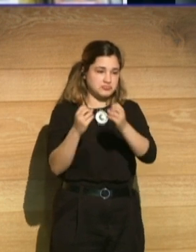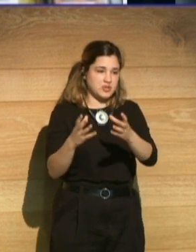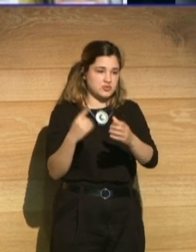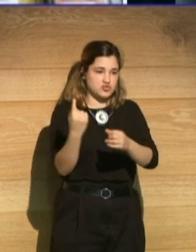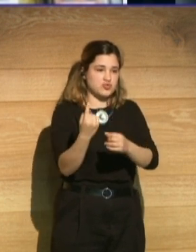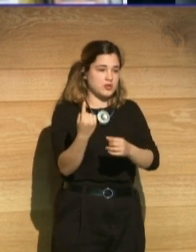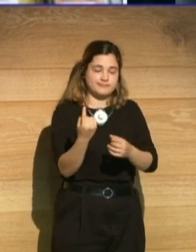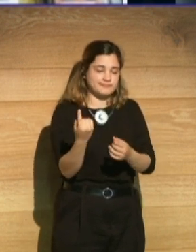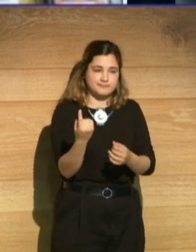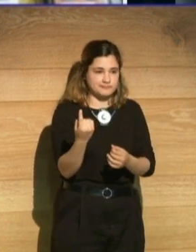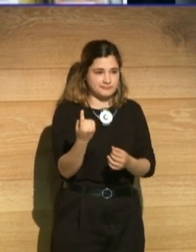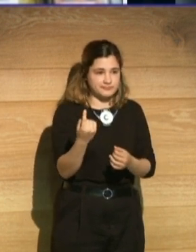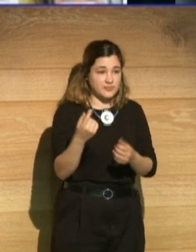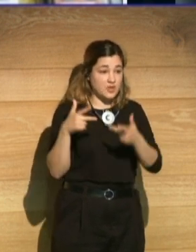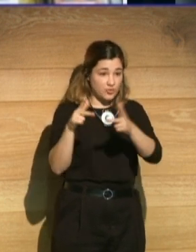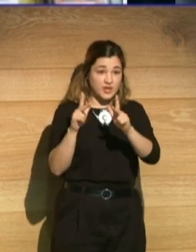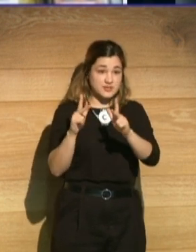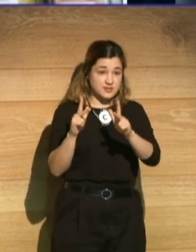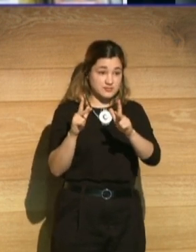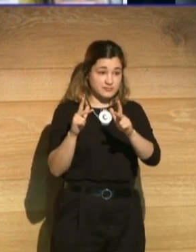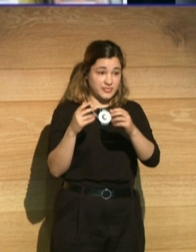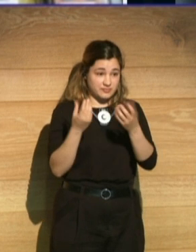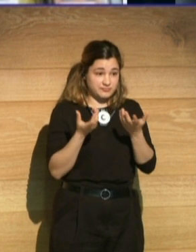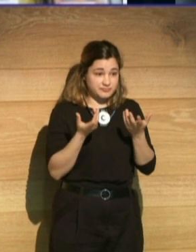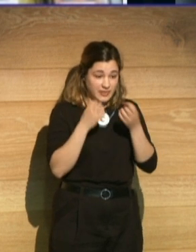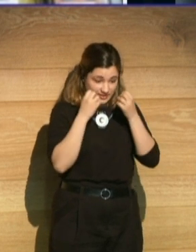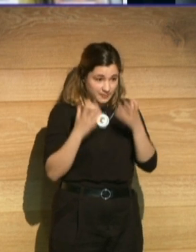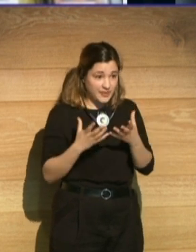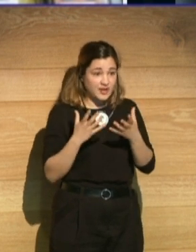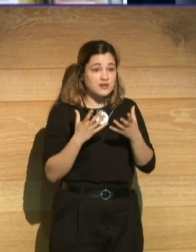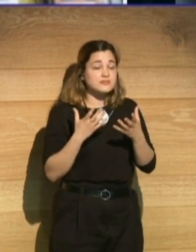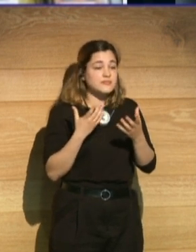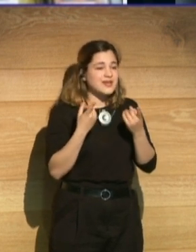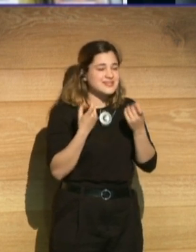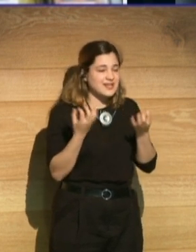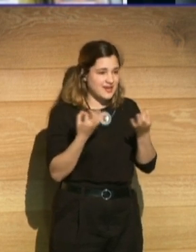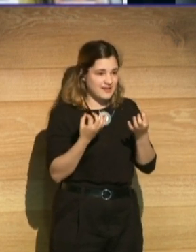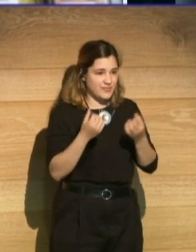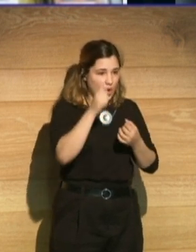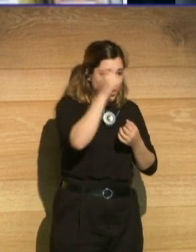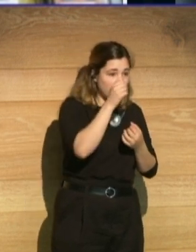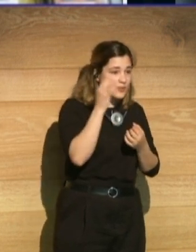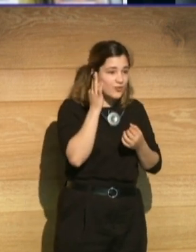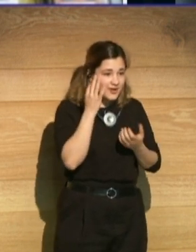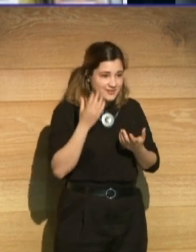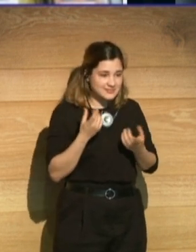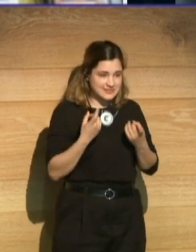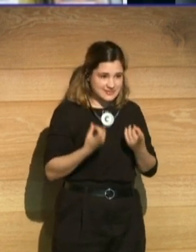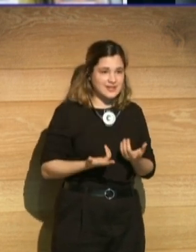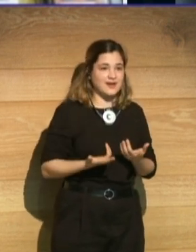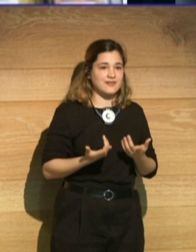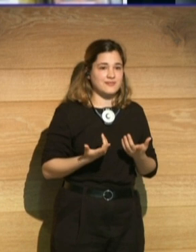sola, única. La democracia para sobrevivir, para progresar, necesita a los hombres, a las mujeres en las